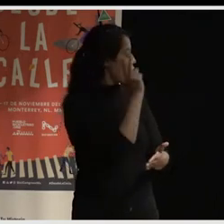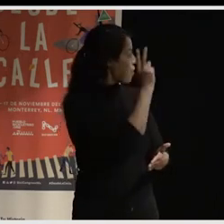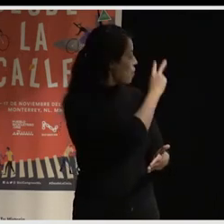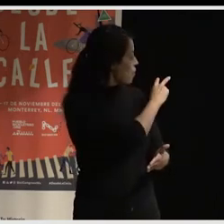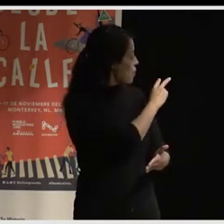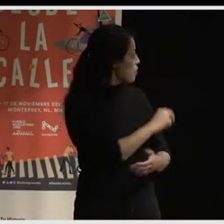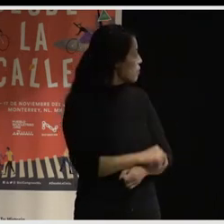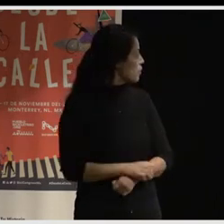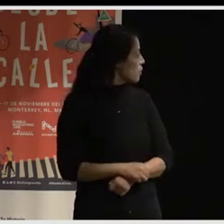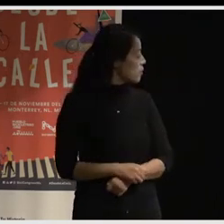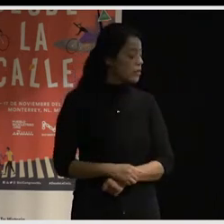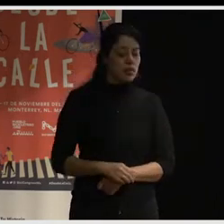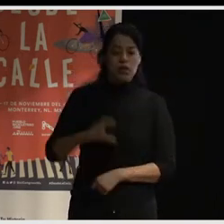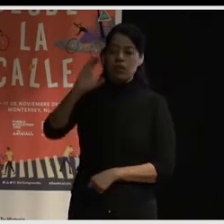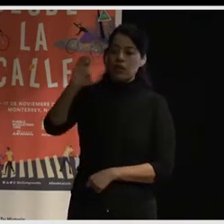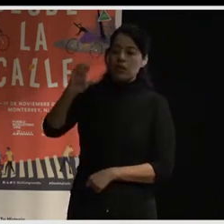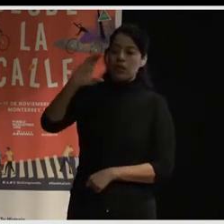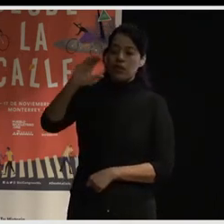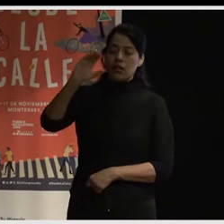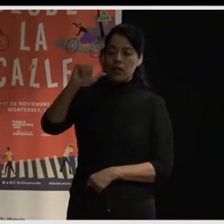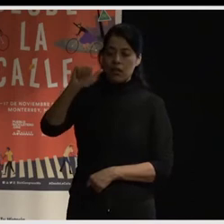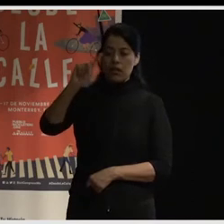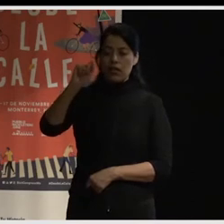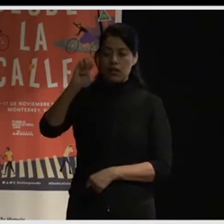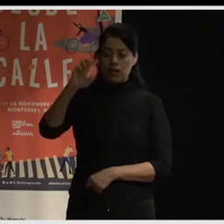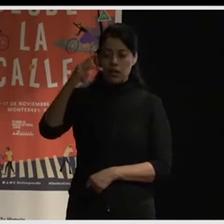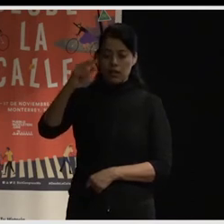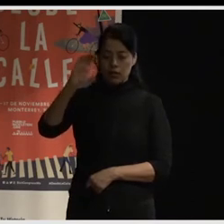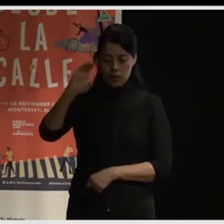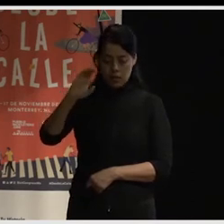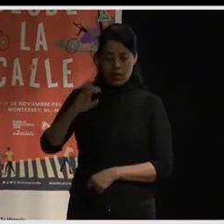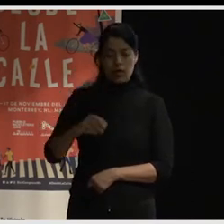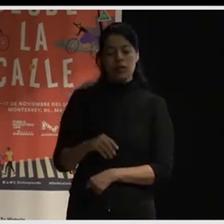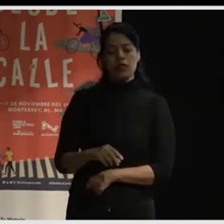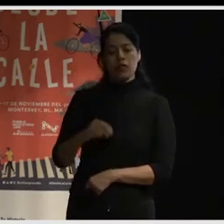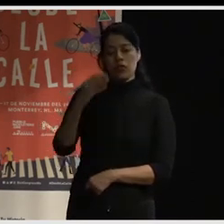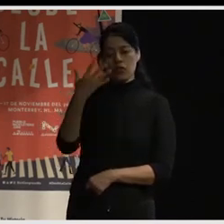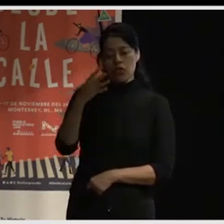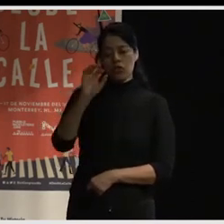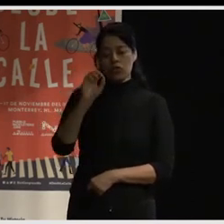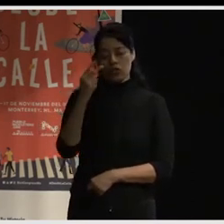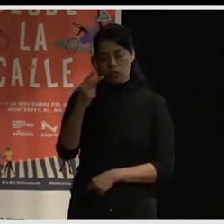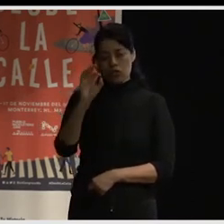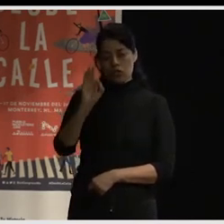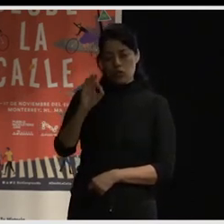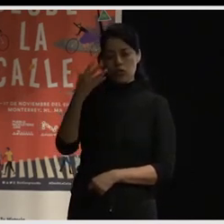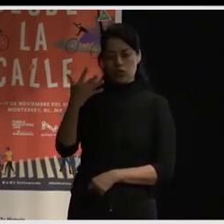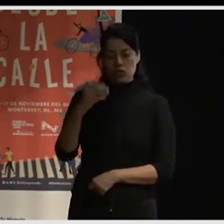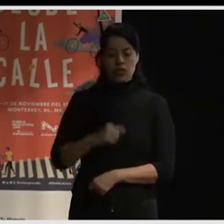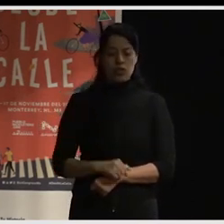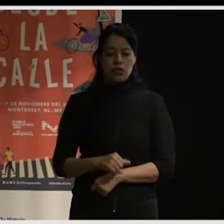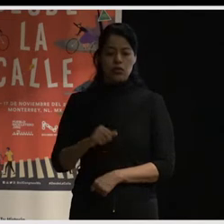ecatepec de morelos es la primer ciudad de mexico que aparece por pm 2.5 tlalnepantla de baz